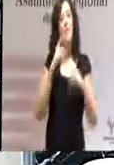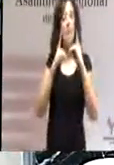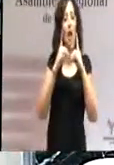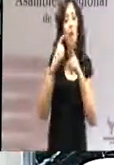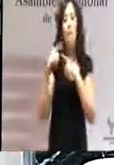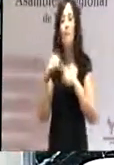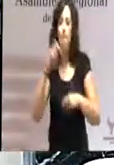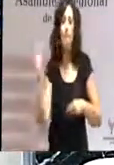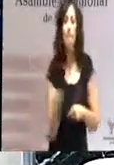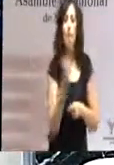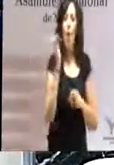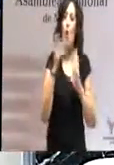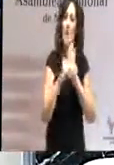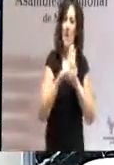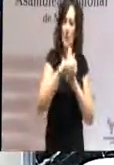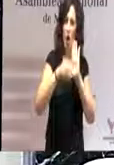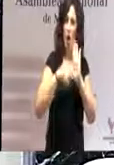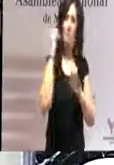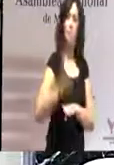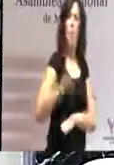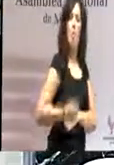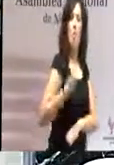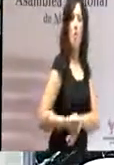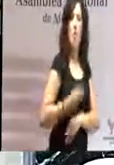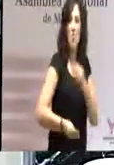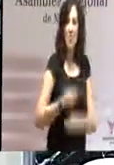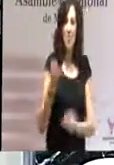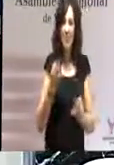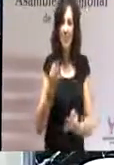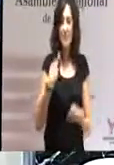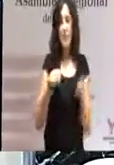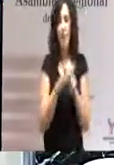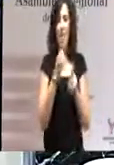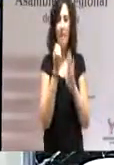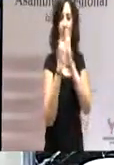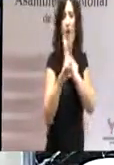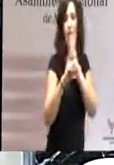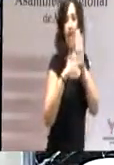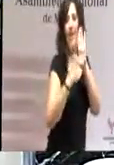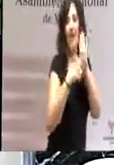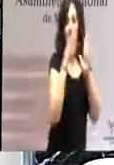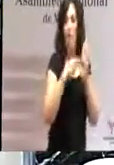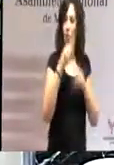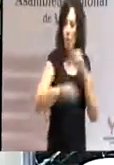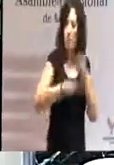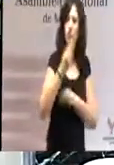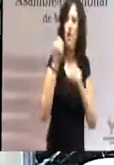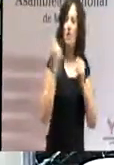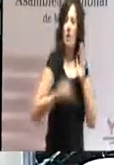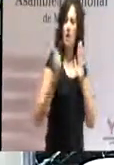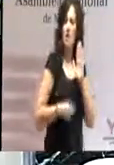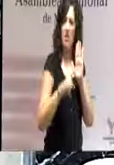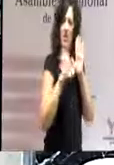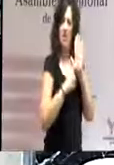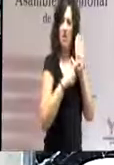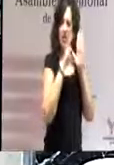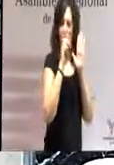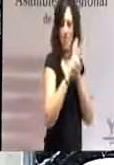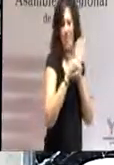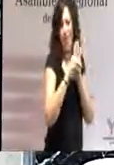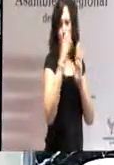base de decretos leyes. Utiliza un fraude de ley esta figura de la que abusa en exceso. Una herramienta que debe usted